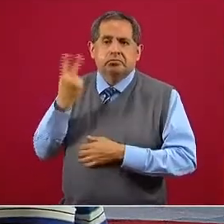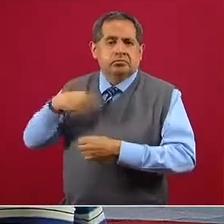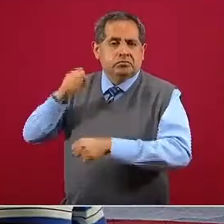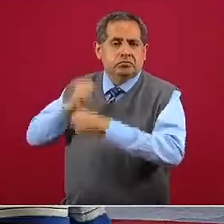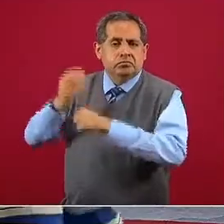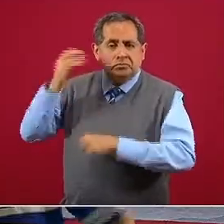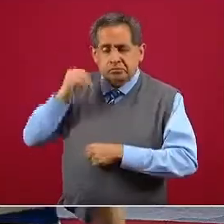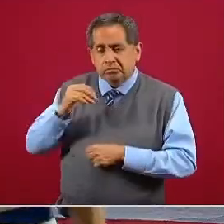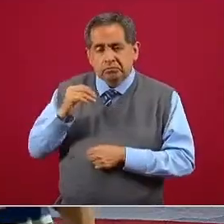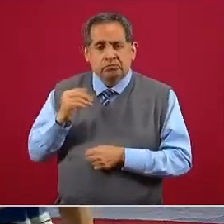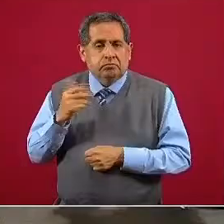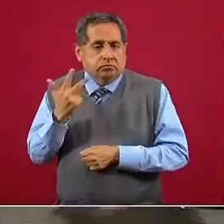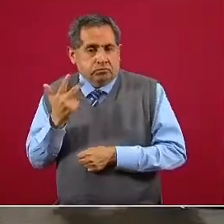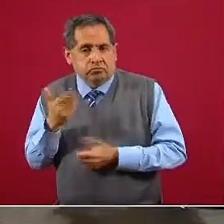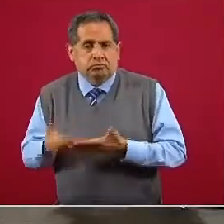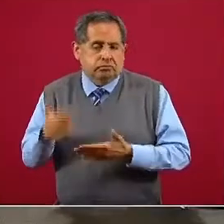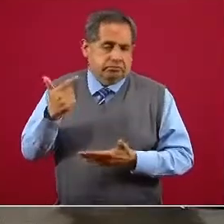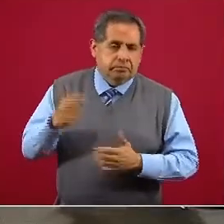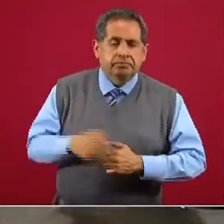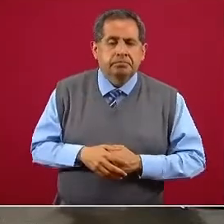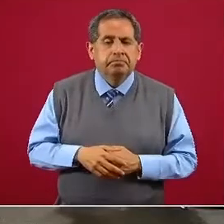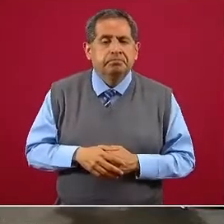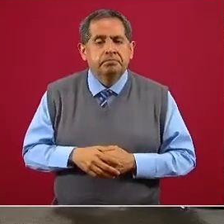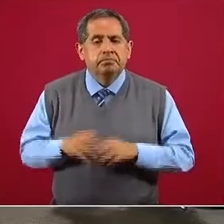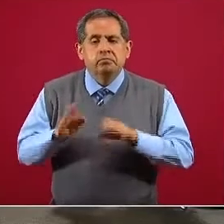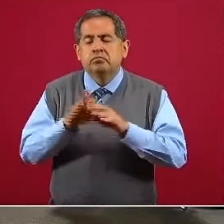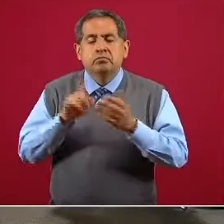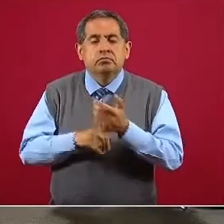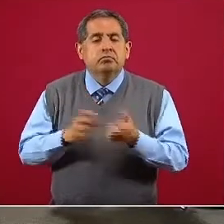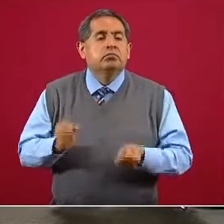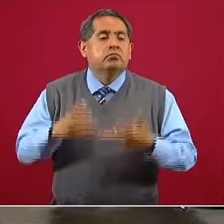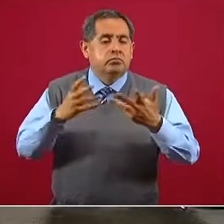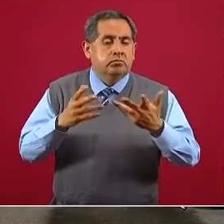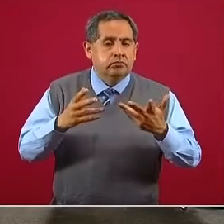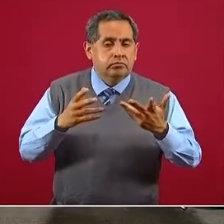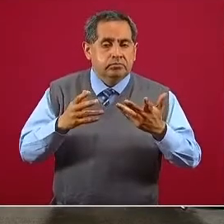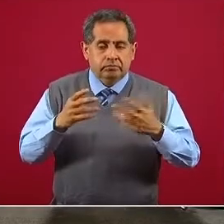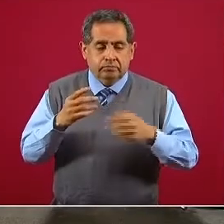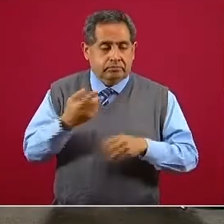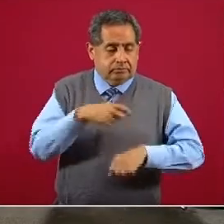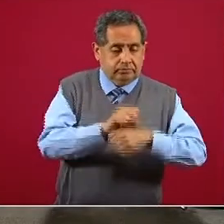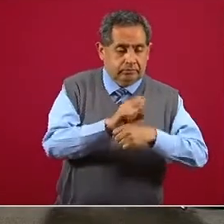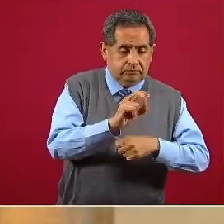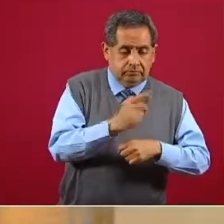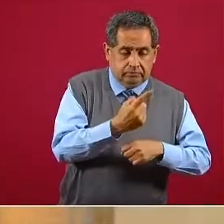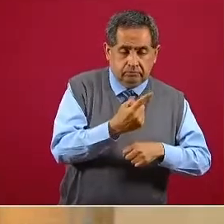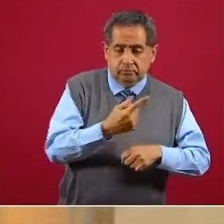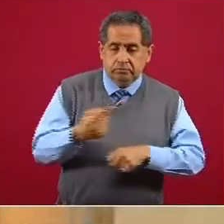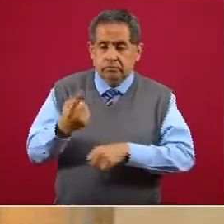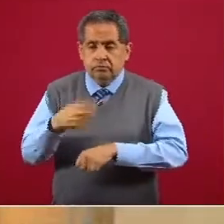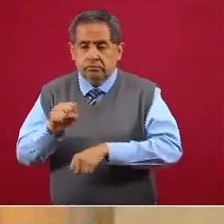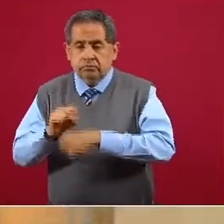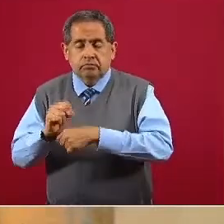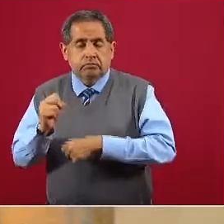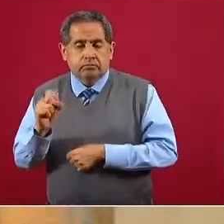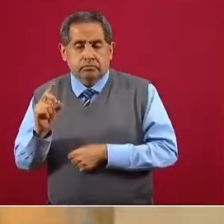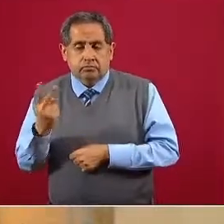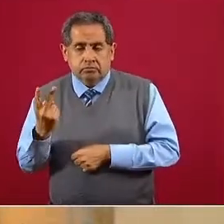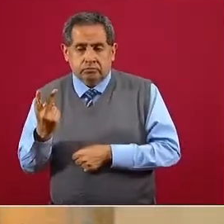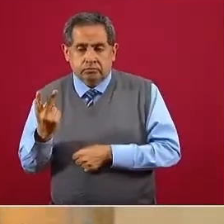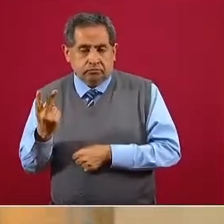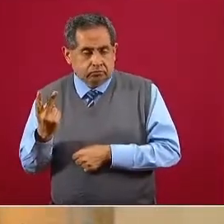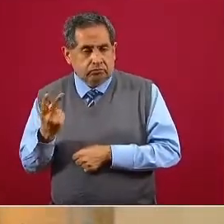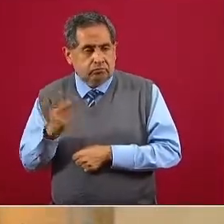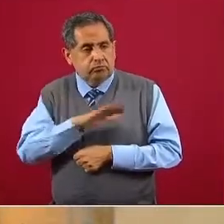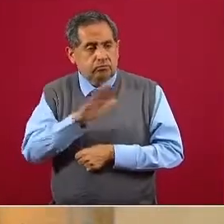semana pasada. Menos 55% la reducción entre la semana 31 y 32 de la